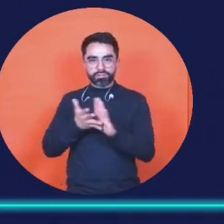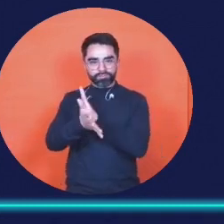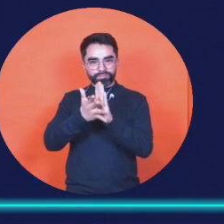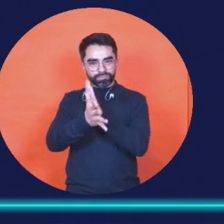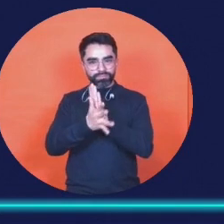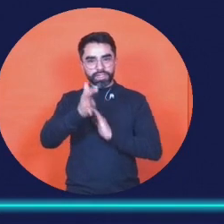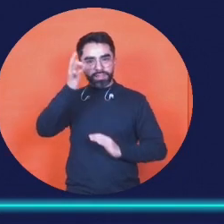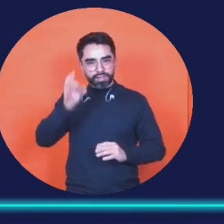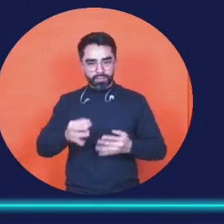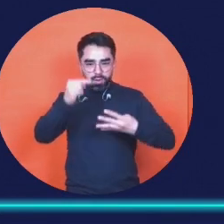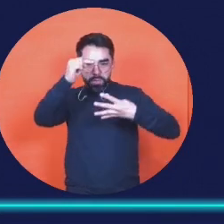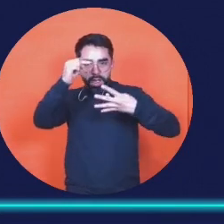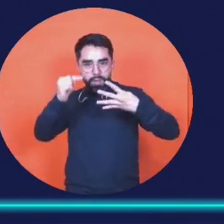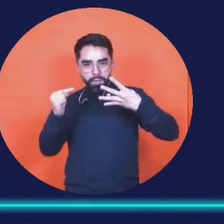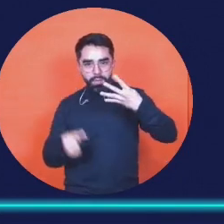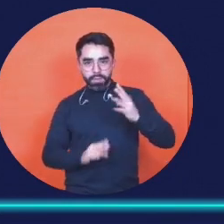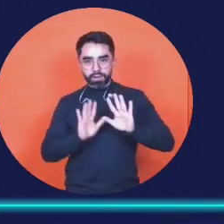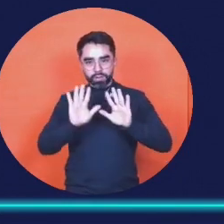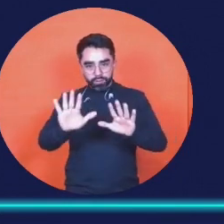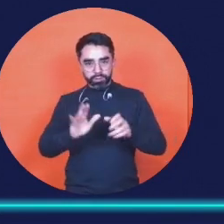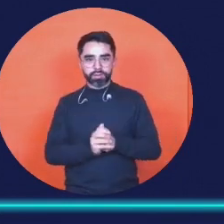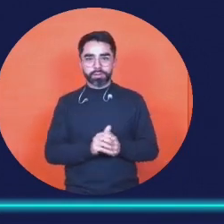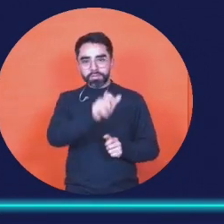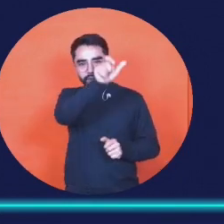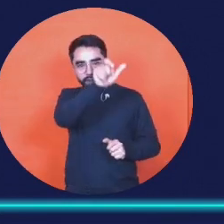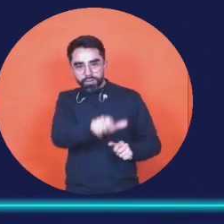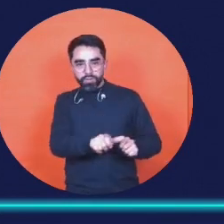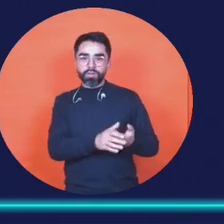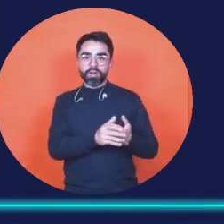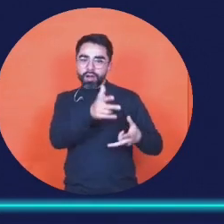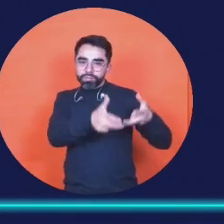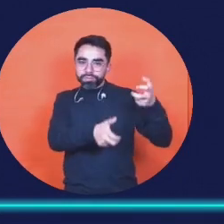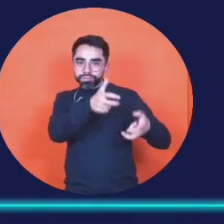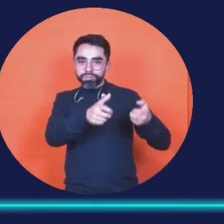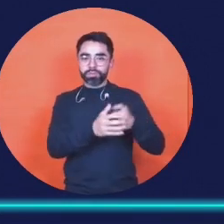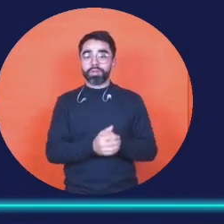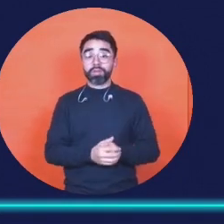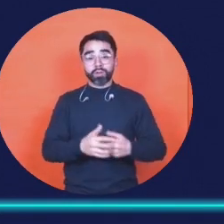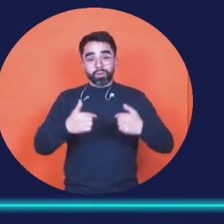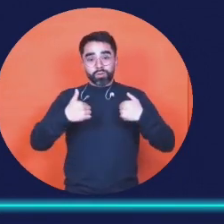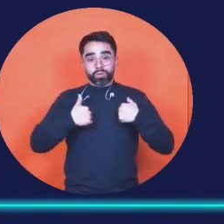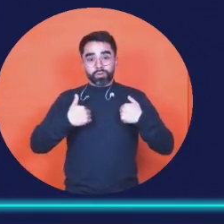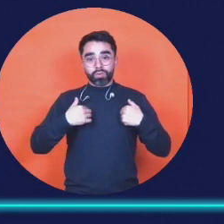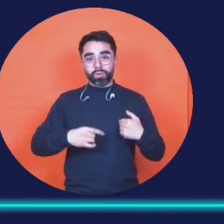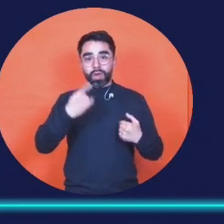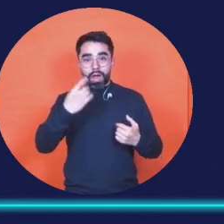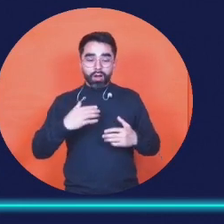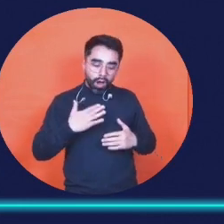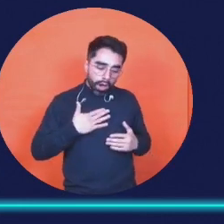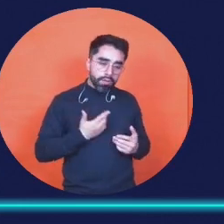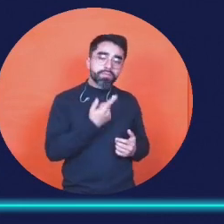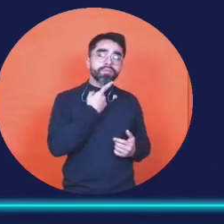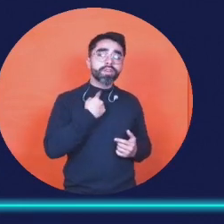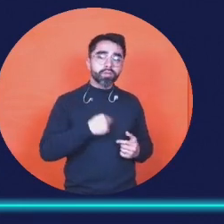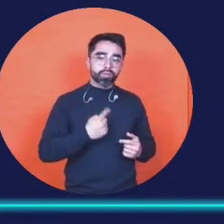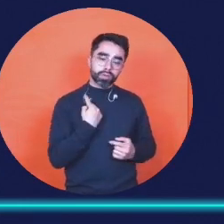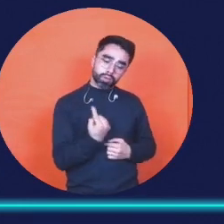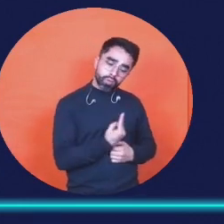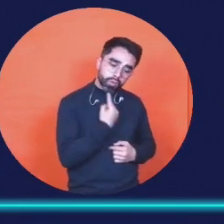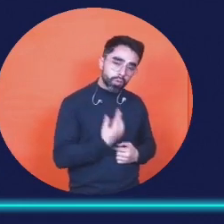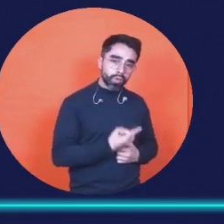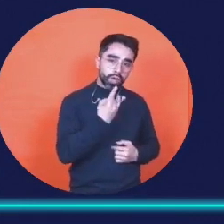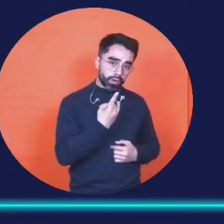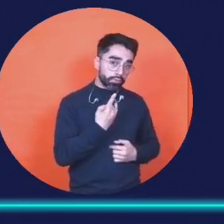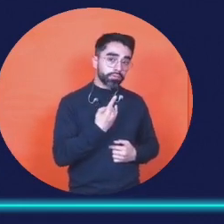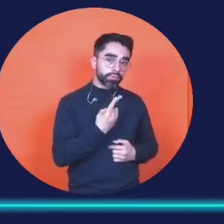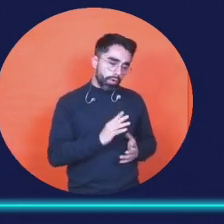como pickpockers, lo que buscan es que yo no tengo que perder mi introversión, pero sí tengo que aprender a